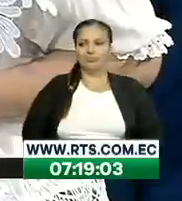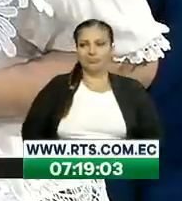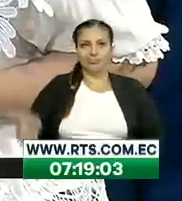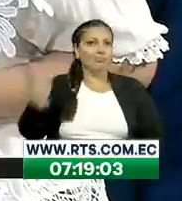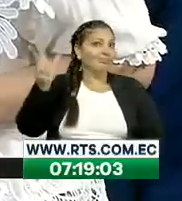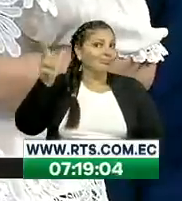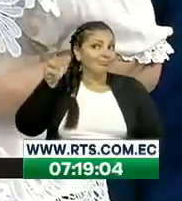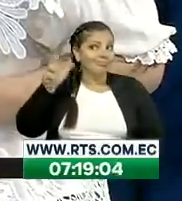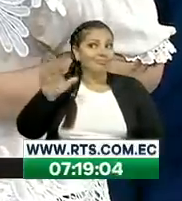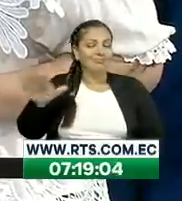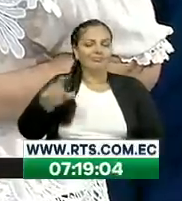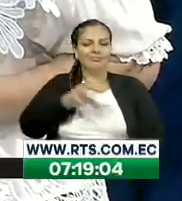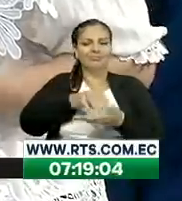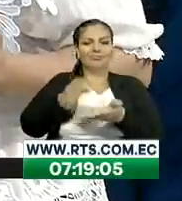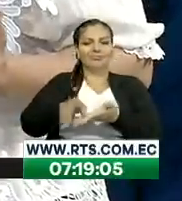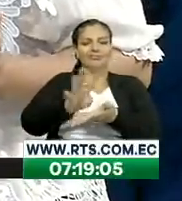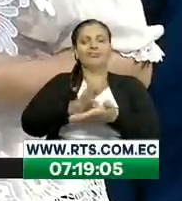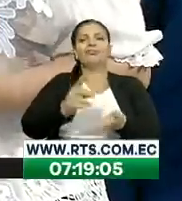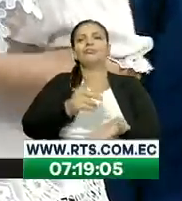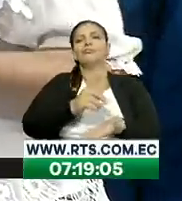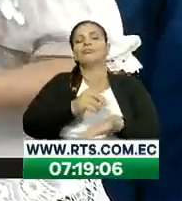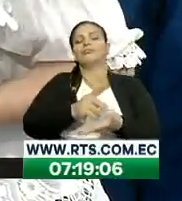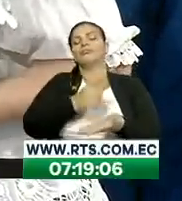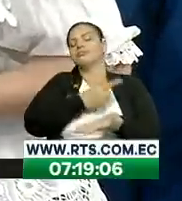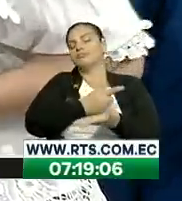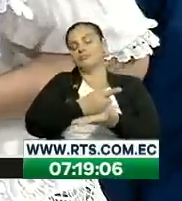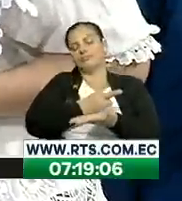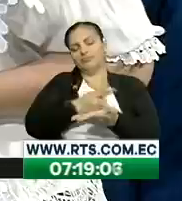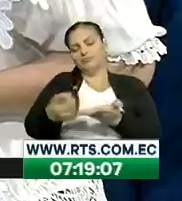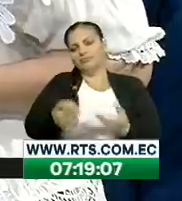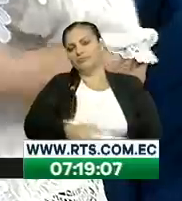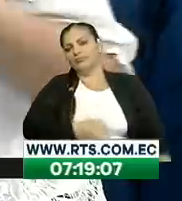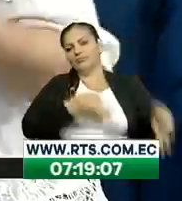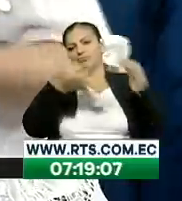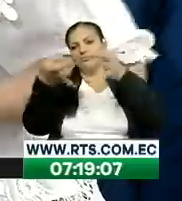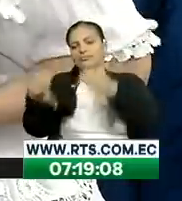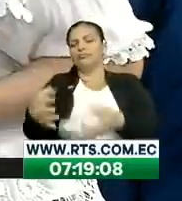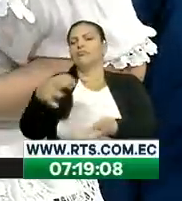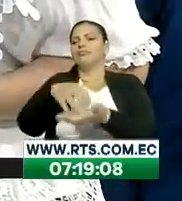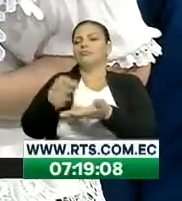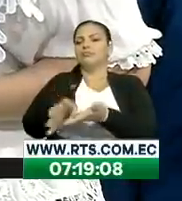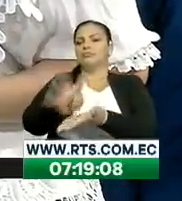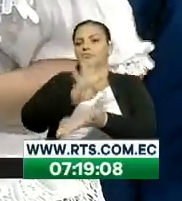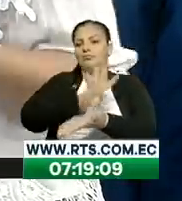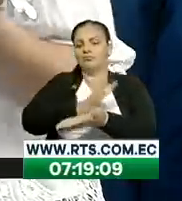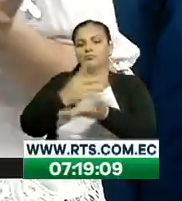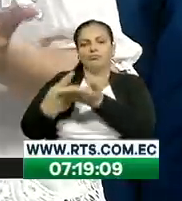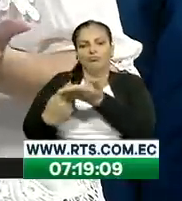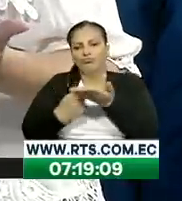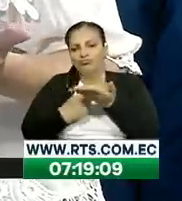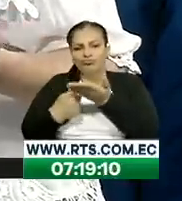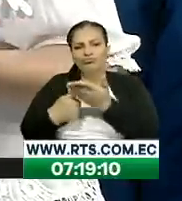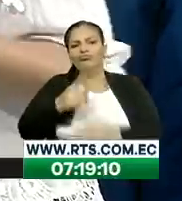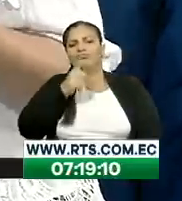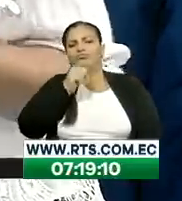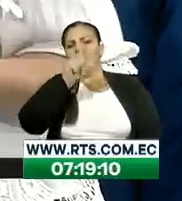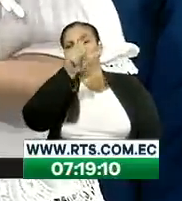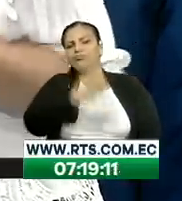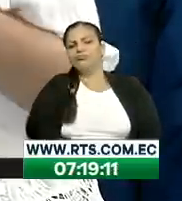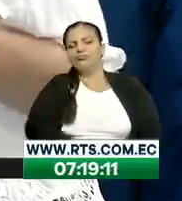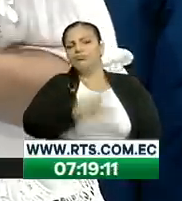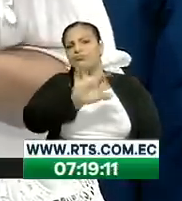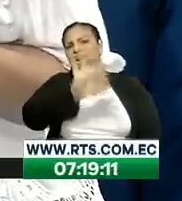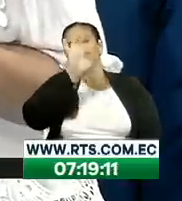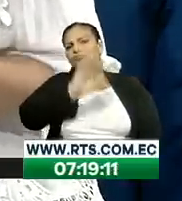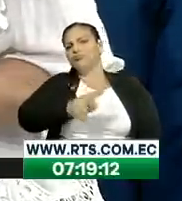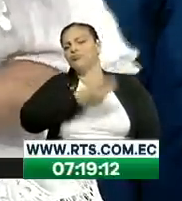nota periodística, la Asamblea Nacional espera poder conocer los 3 nombres, analizar los perfiles de cada uno y en base a ello escoger